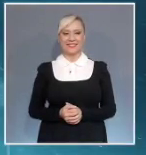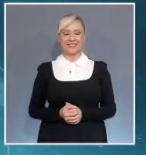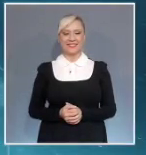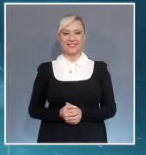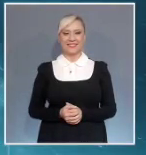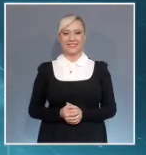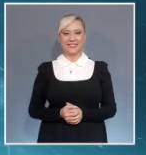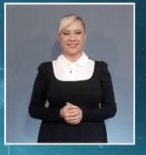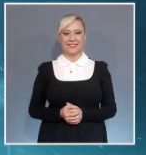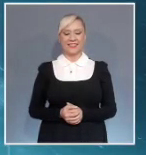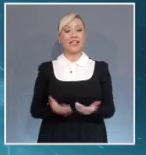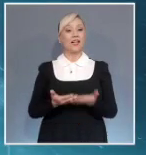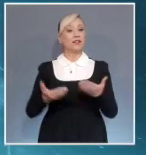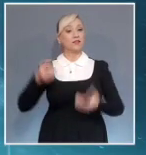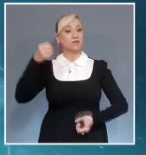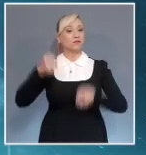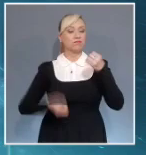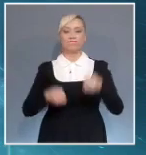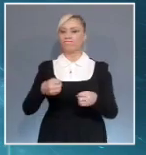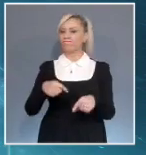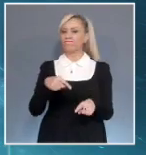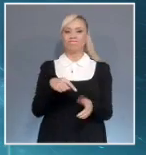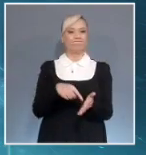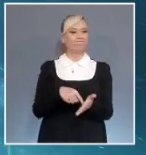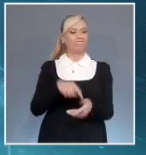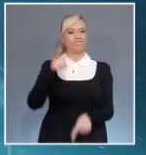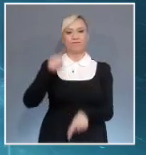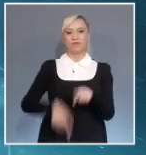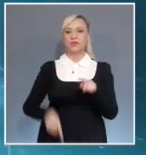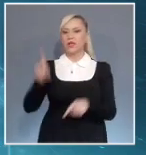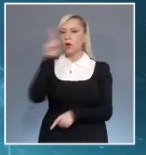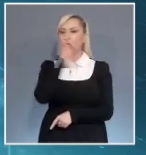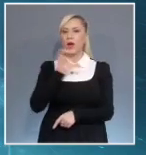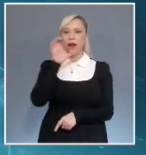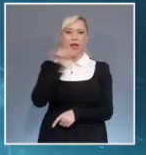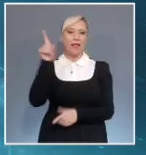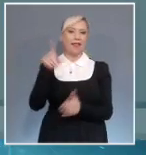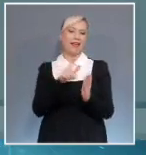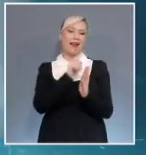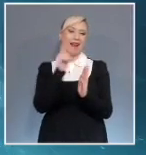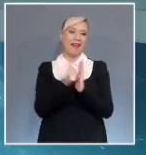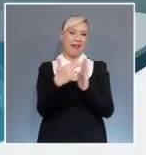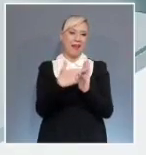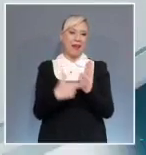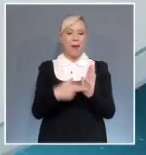La Corte invalidó disposiciones de Aguascalientes que regulaban el manejo de archivos.